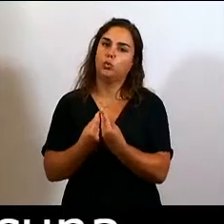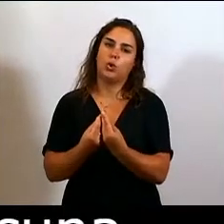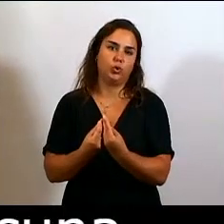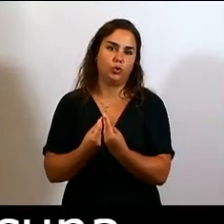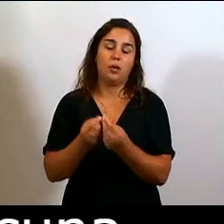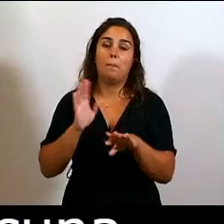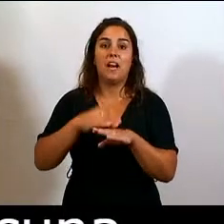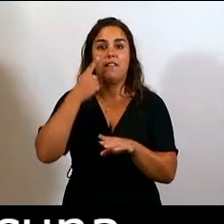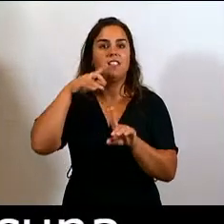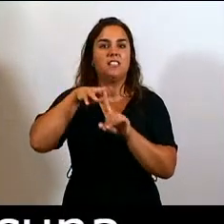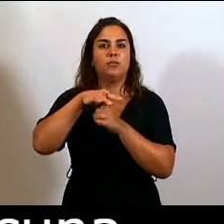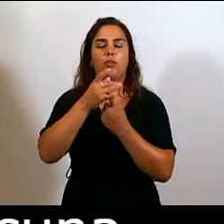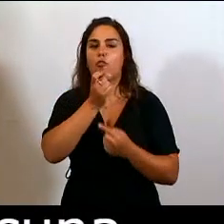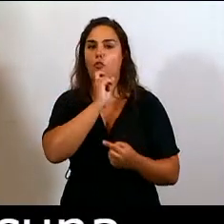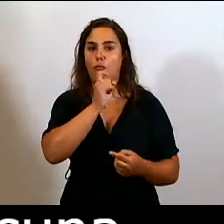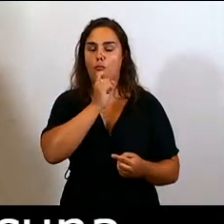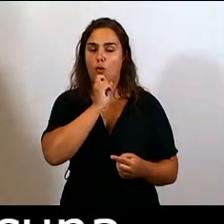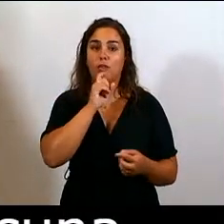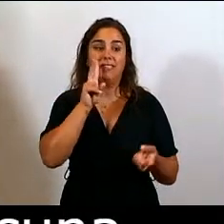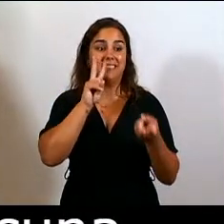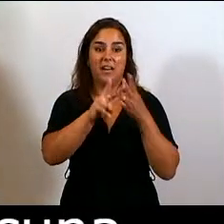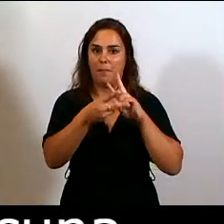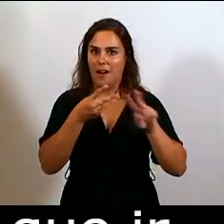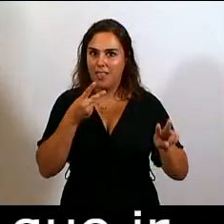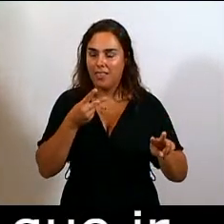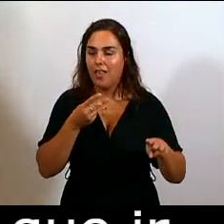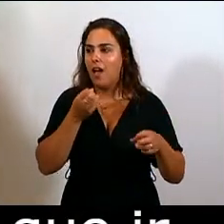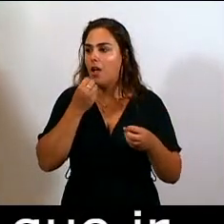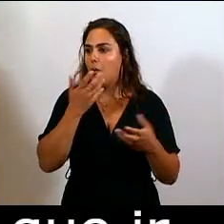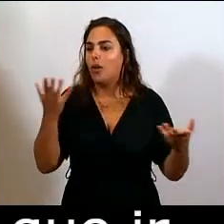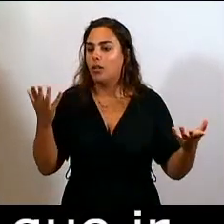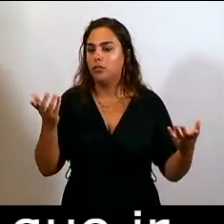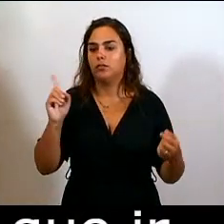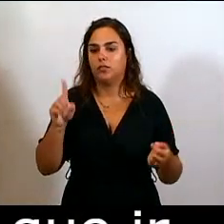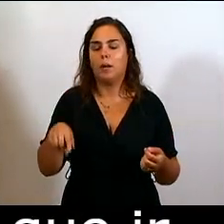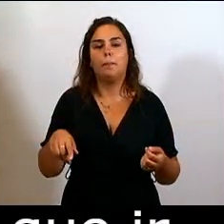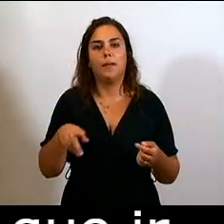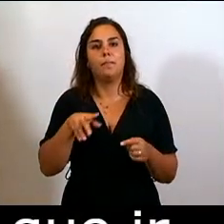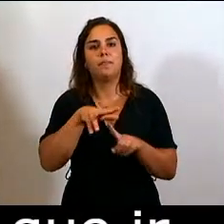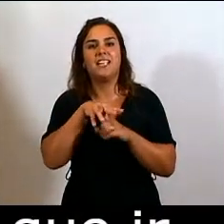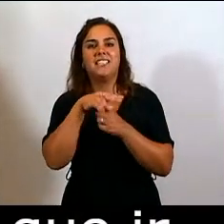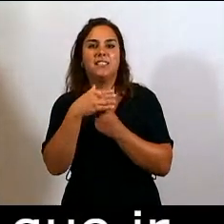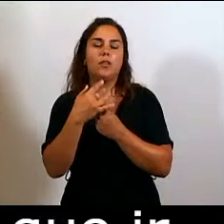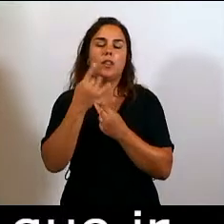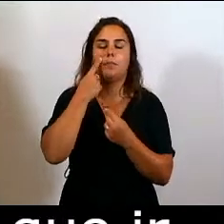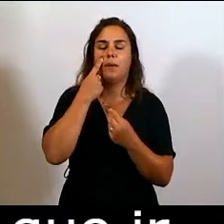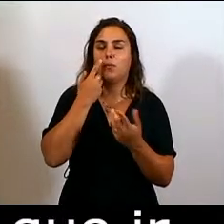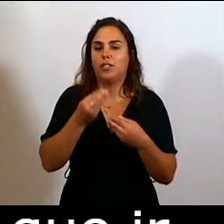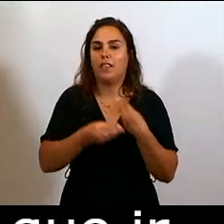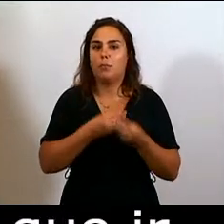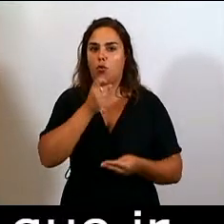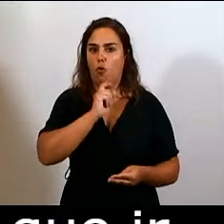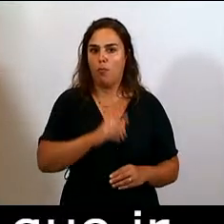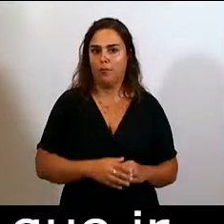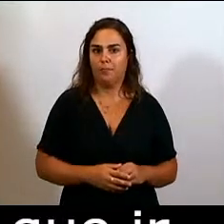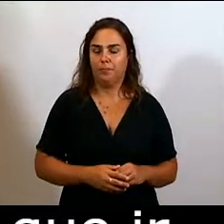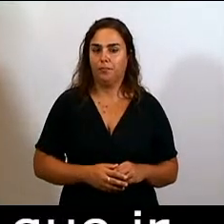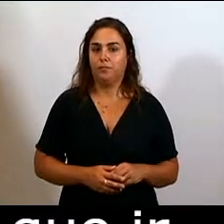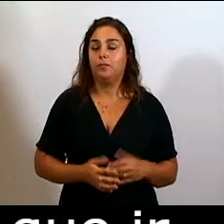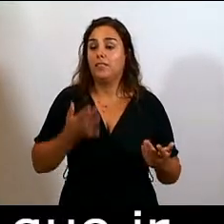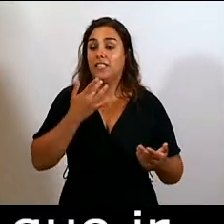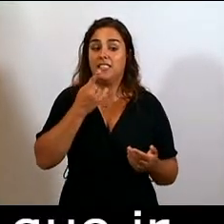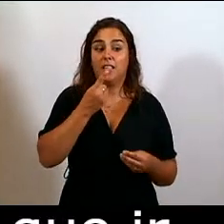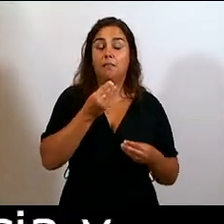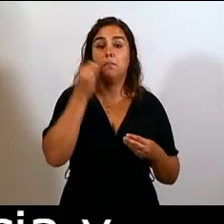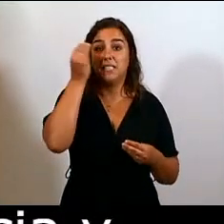esta situación, siempre con transparencia y, por supuesto, con lealtad institucional, y trabajaremos siempre de la mano. Aquello que creemos más oportuno será